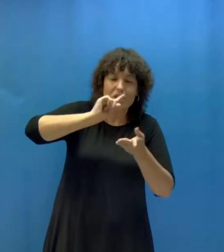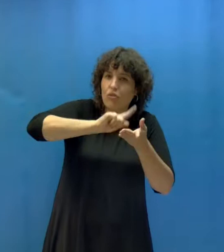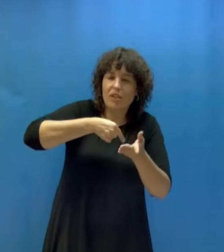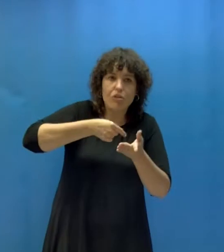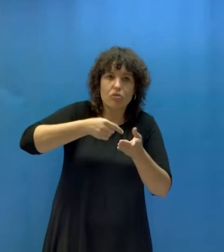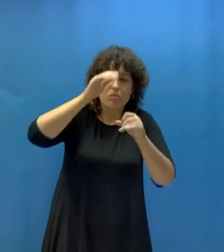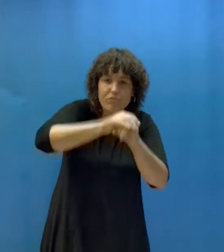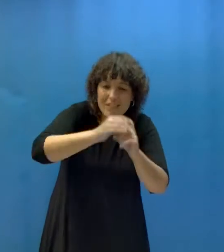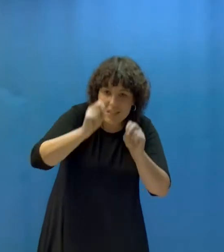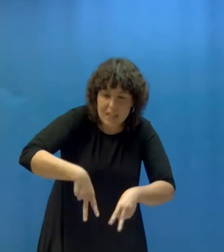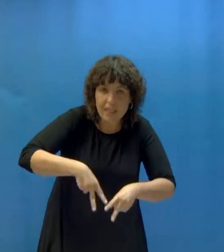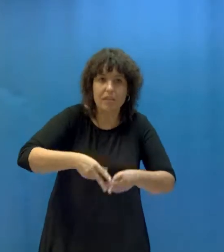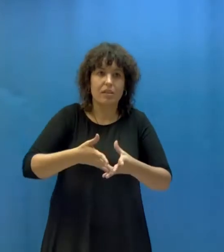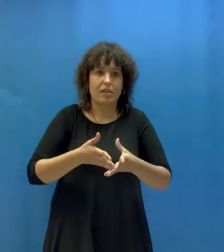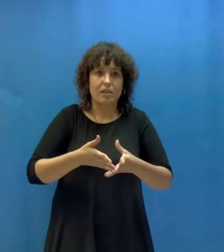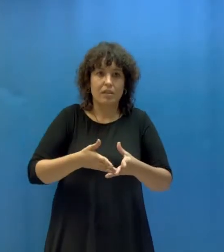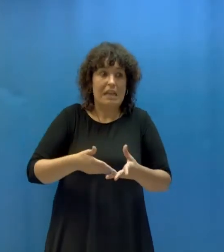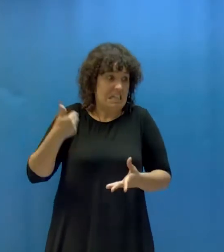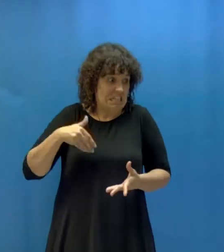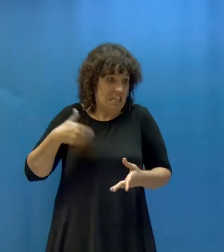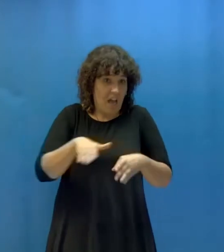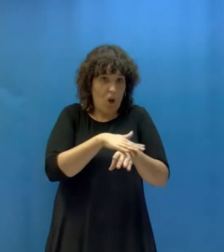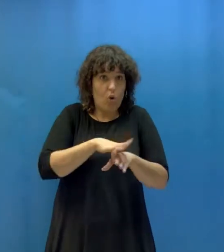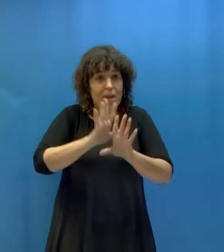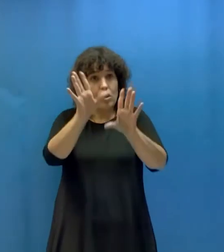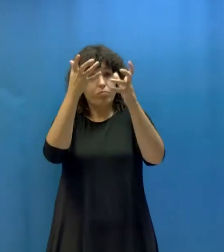contratación que superan ya desde que ustedes gobiernan la nada